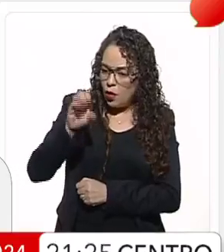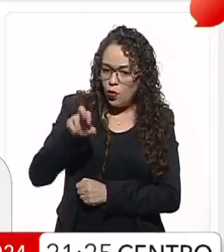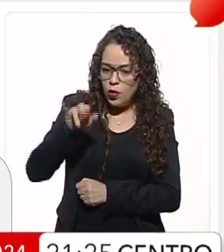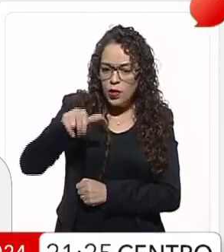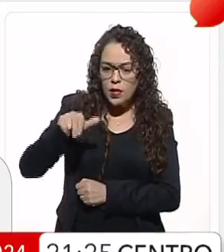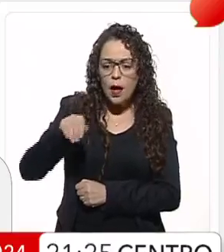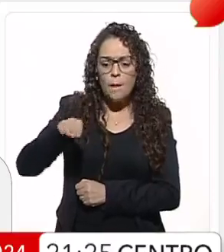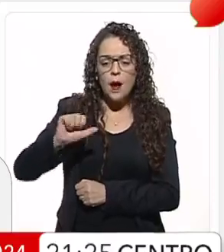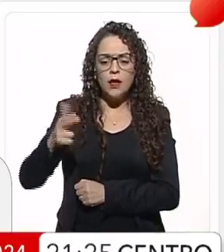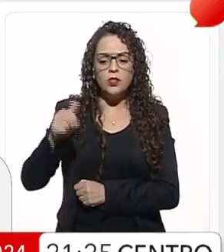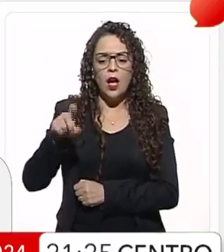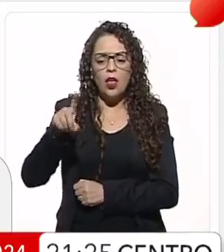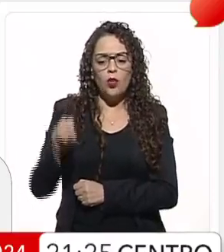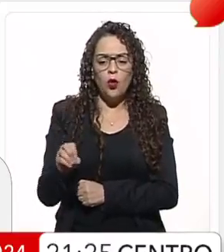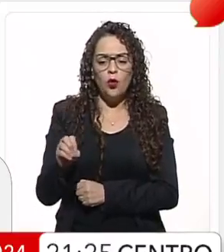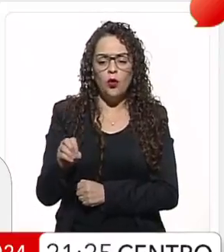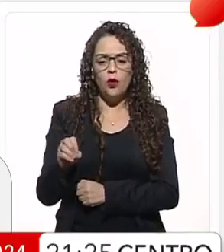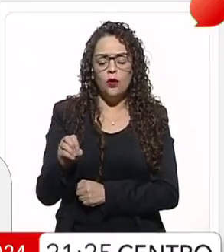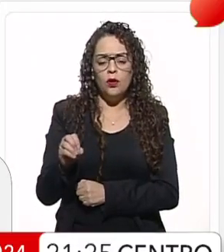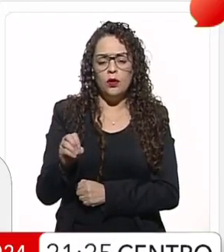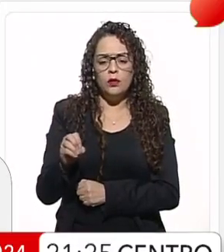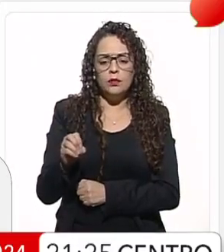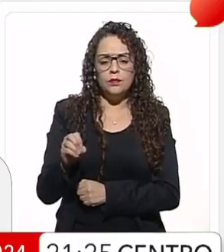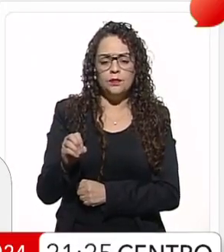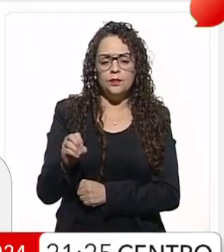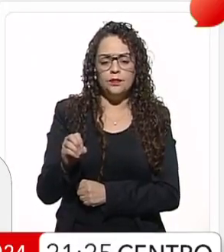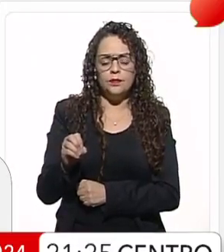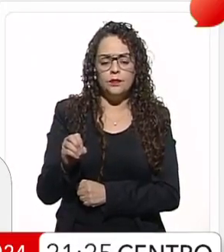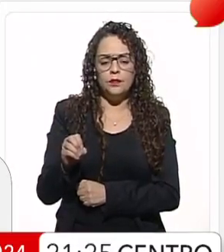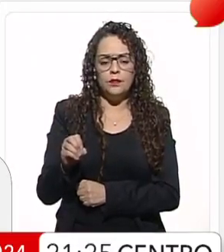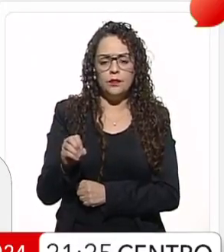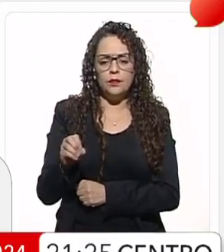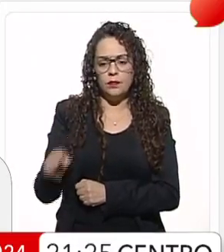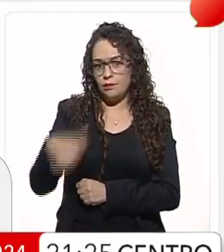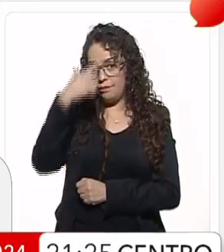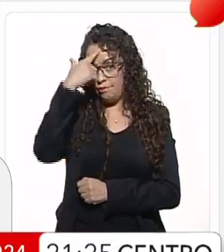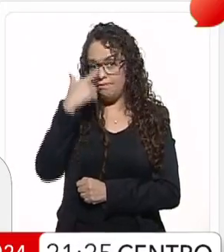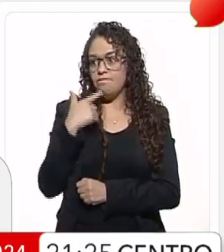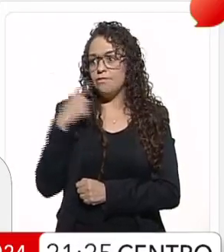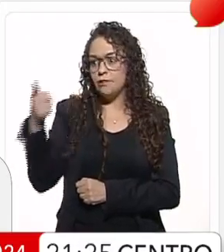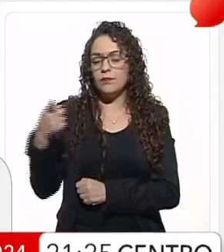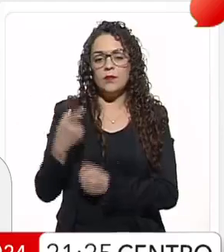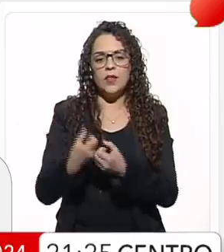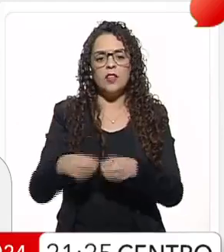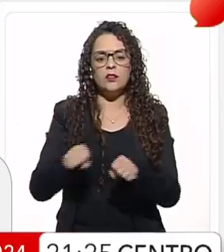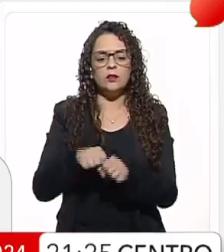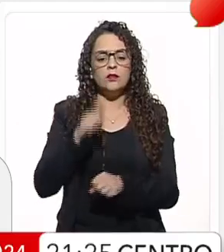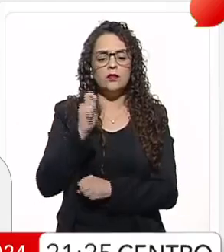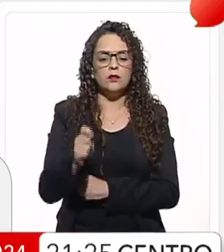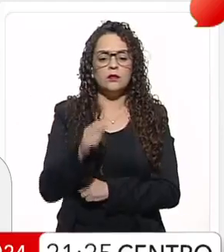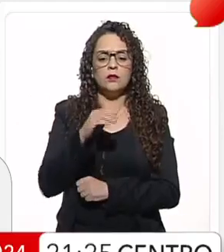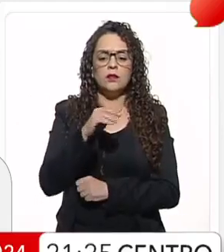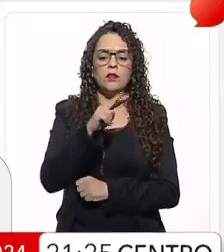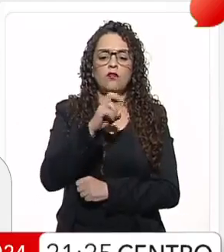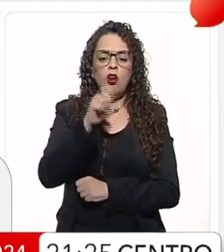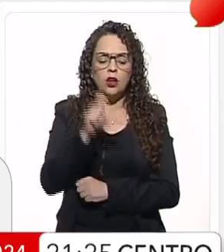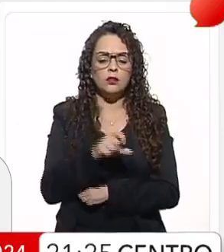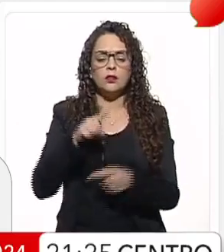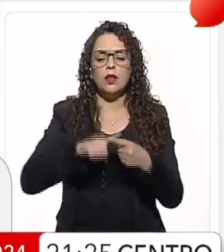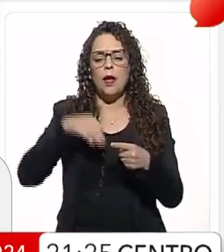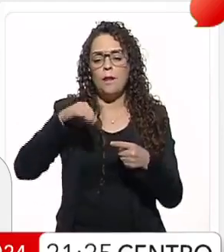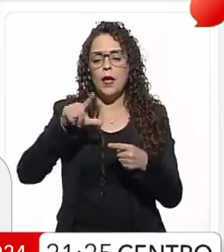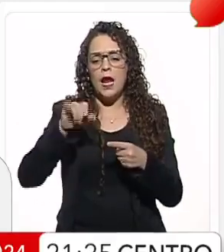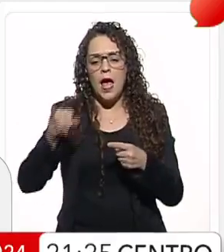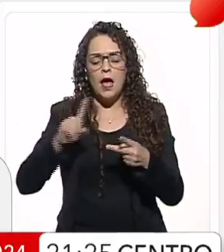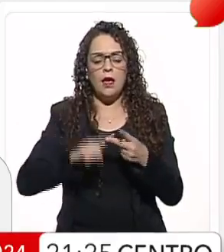Machado es, digamos, la cara visible de Atlas Network en Venezuela. Sus socios son Vox, Milei,